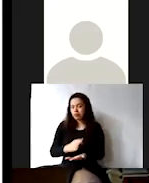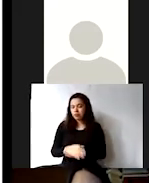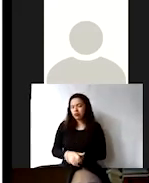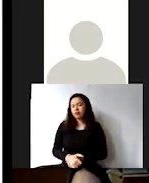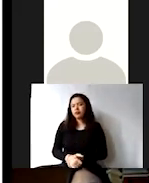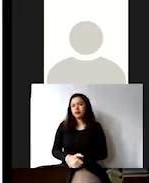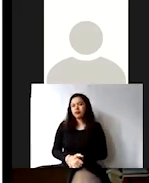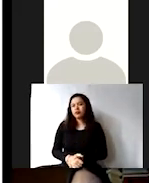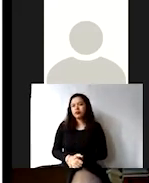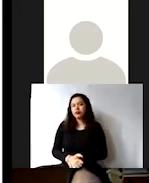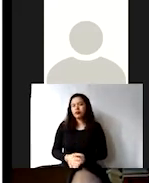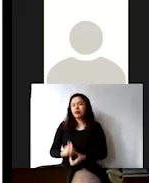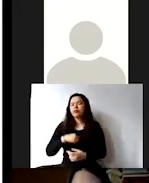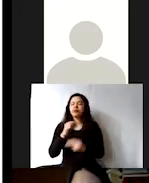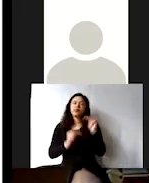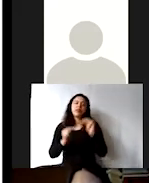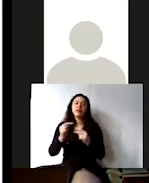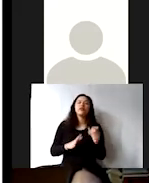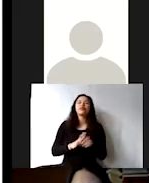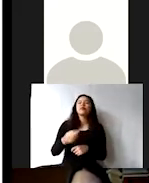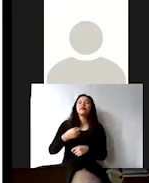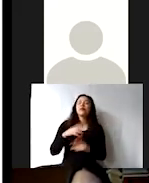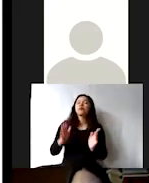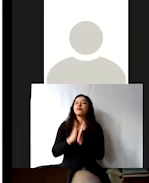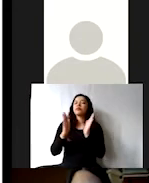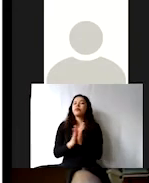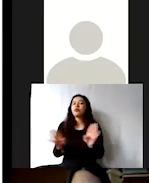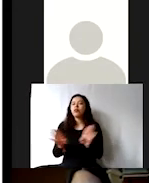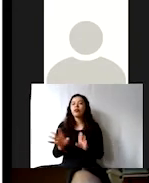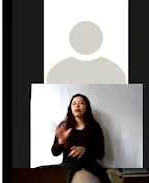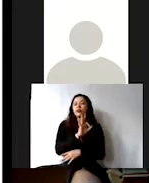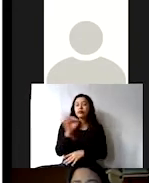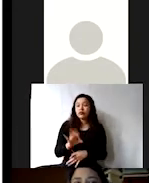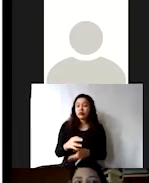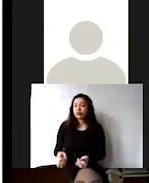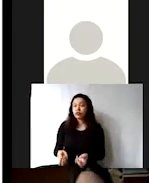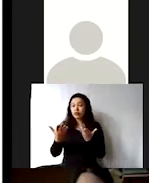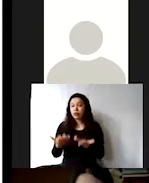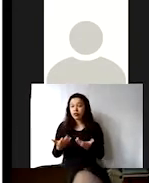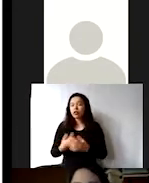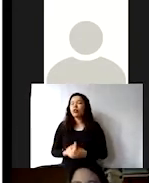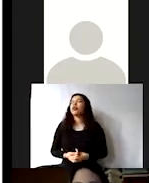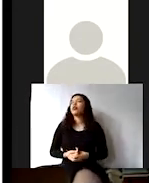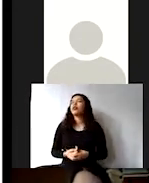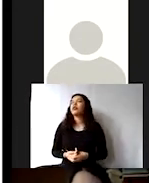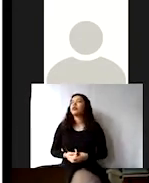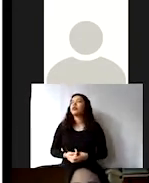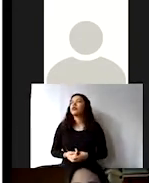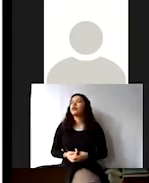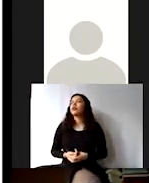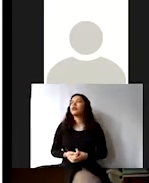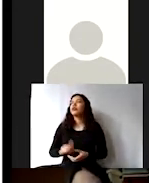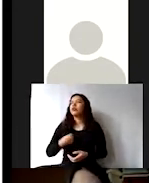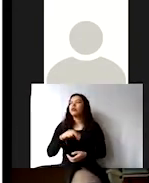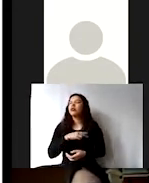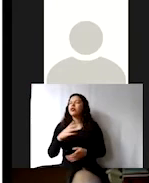en qué nivel estamos, o sea, cómo estamos participando, en qué porcentaje, cuál es nuestra, ¿cómo le llaman a este punto que